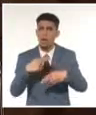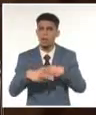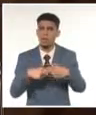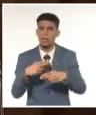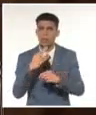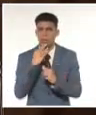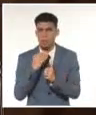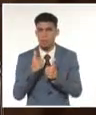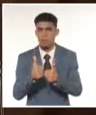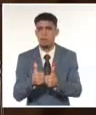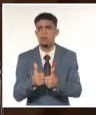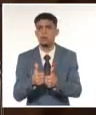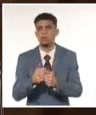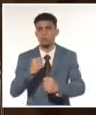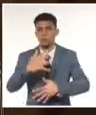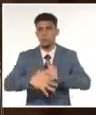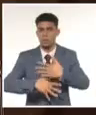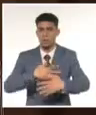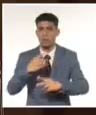superando los obstáculos.